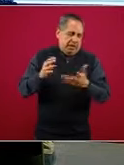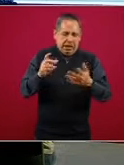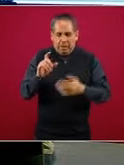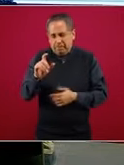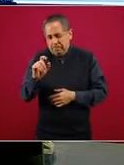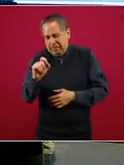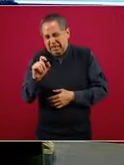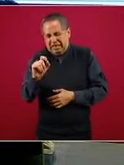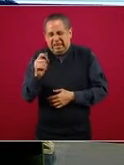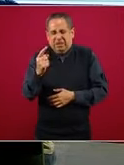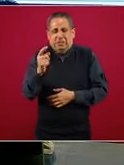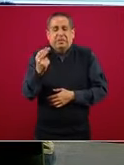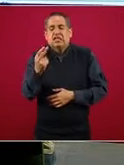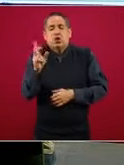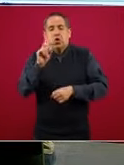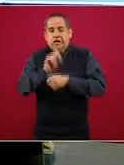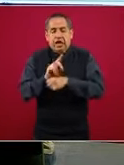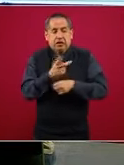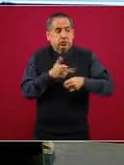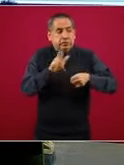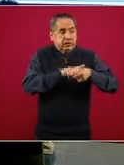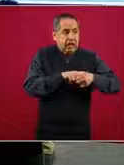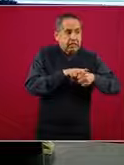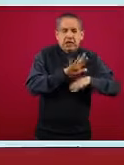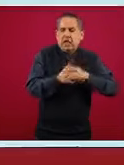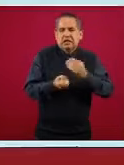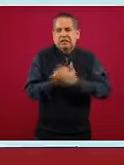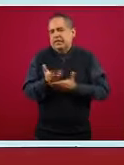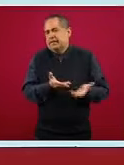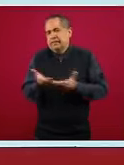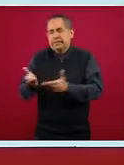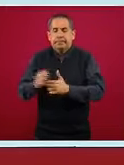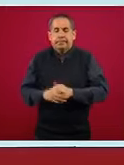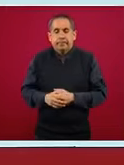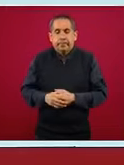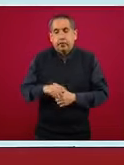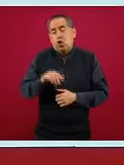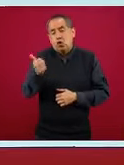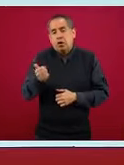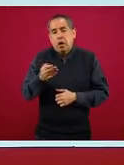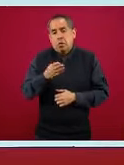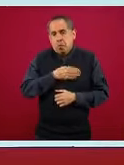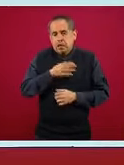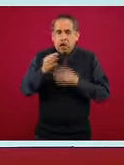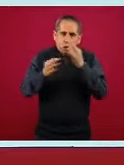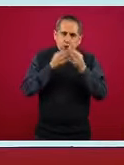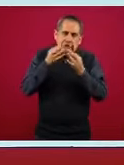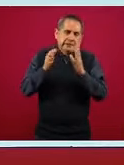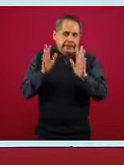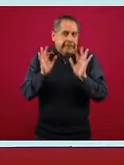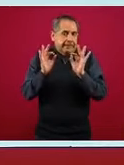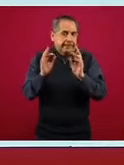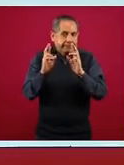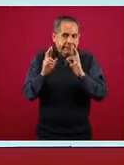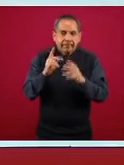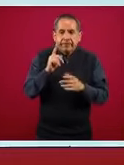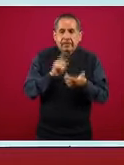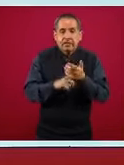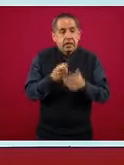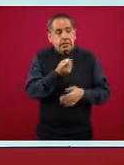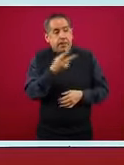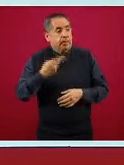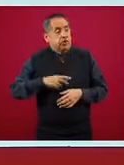21 o 25 días para los casos hospitalizados. Y también noticia sumamente alertadora es la disminución